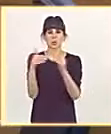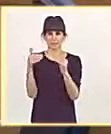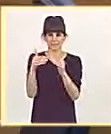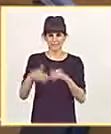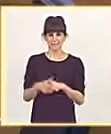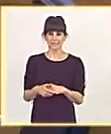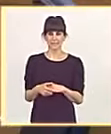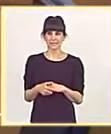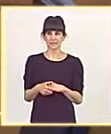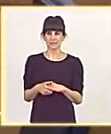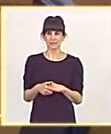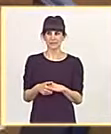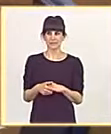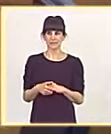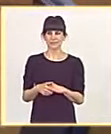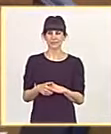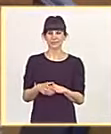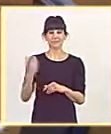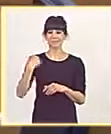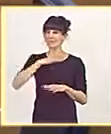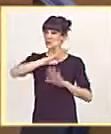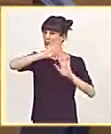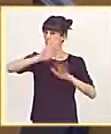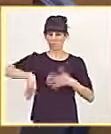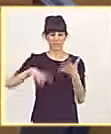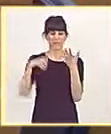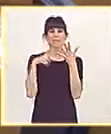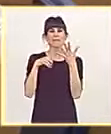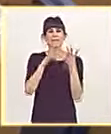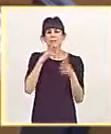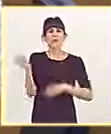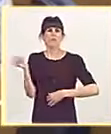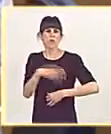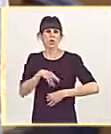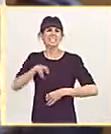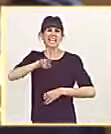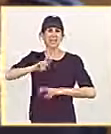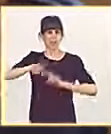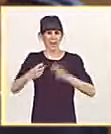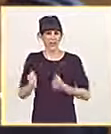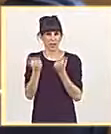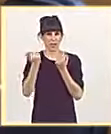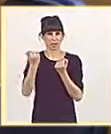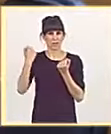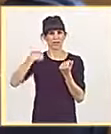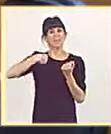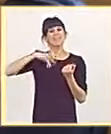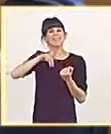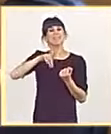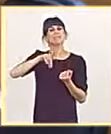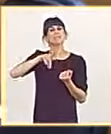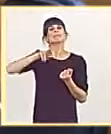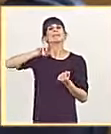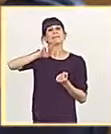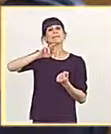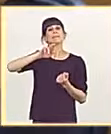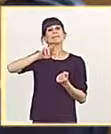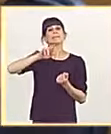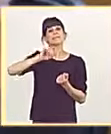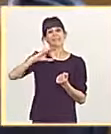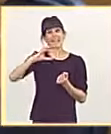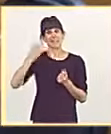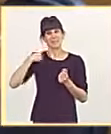jueves. En último lugar, ha hablado usted de los fondos de recuperación del mecanismo Next Generation EU, que, como supongo su señoría